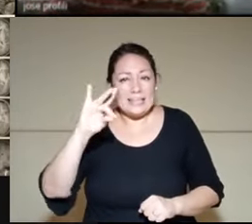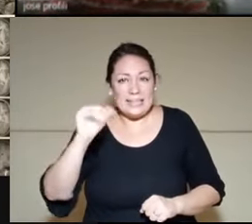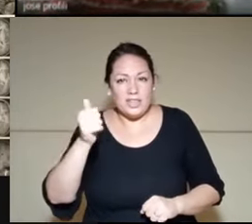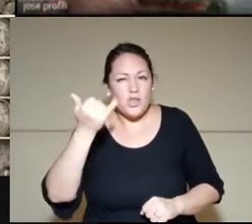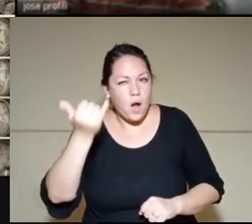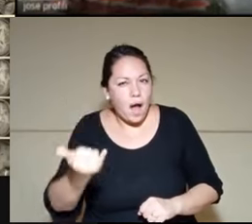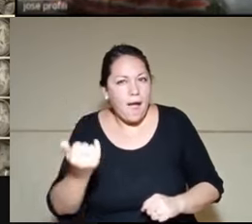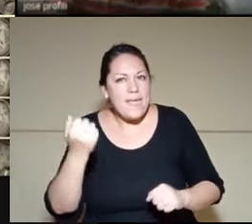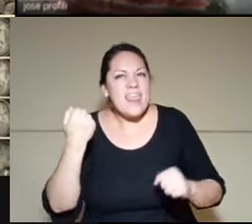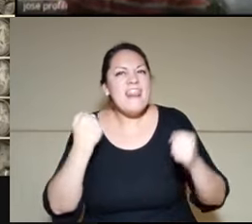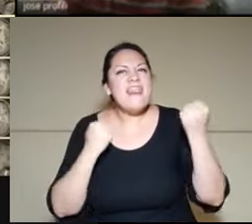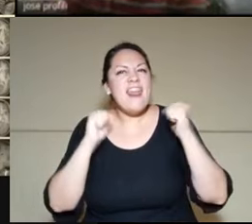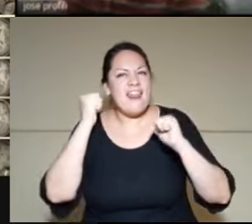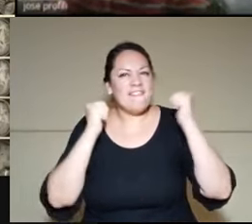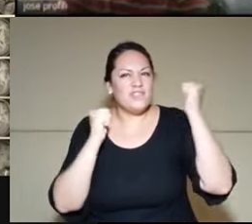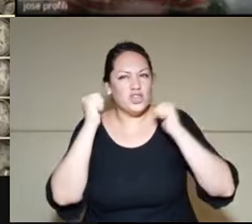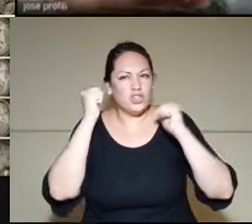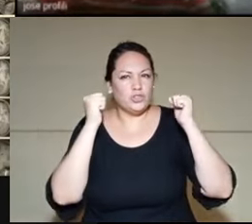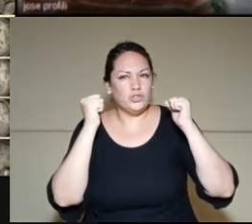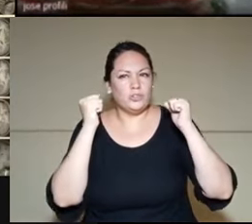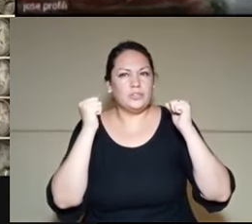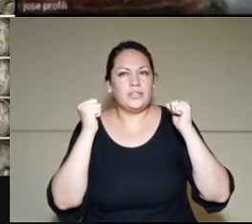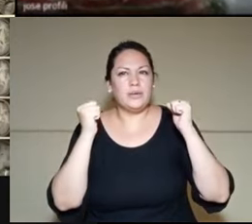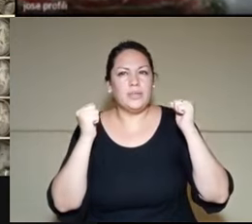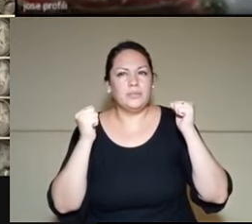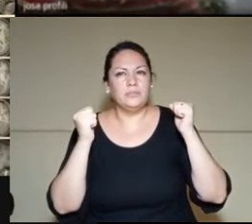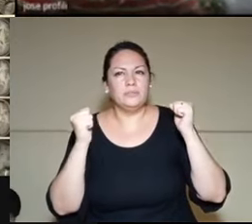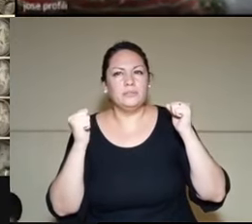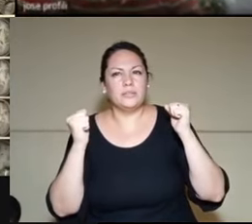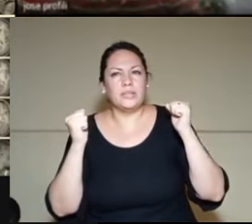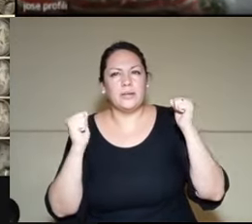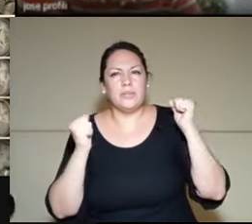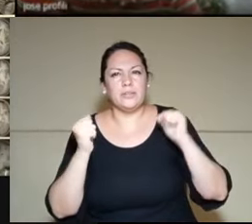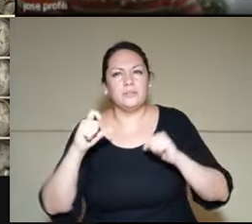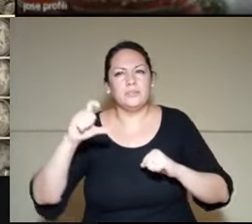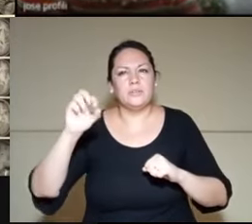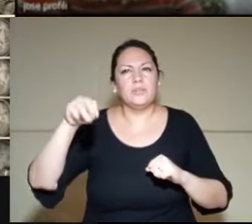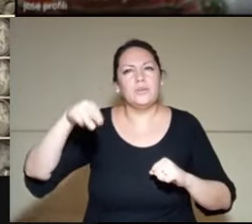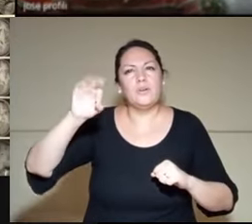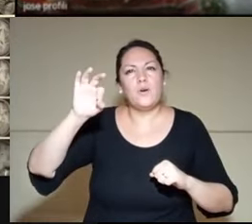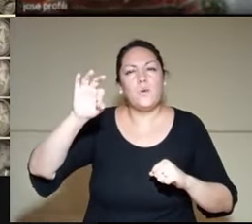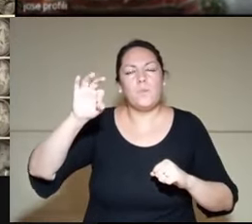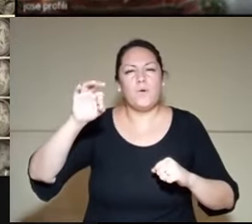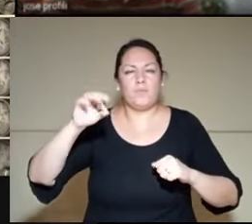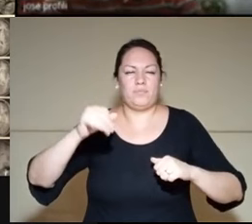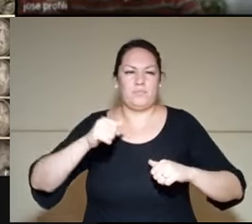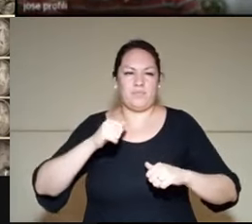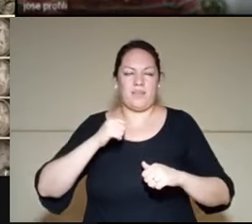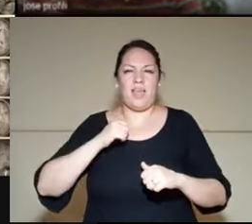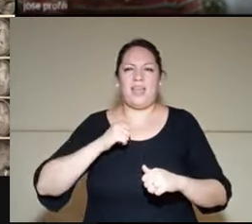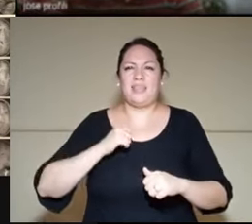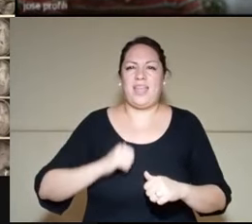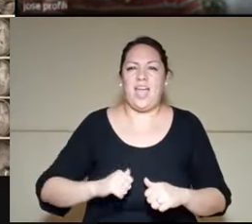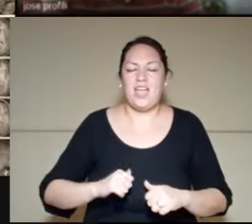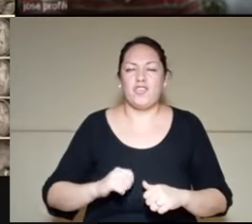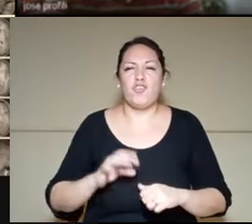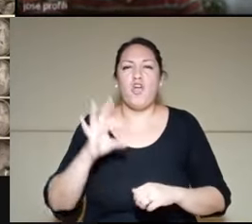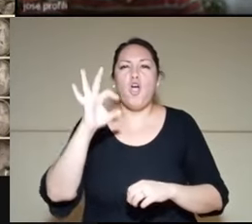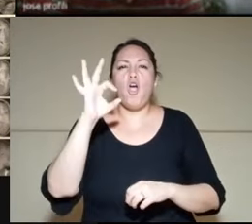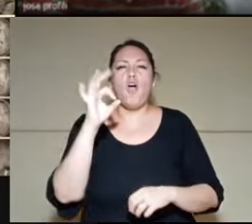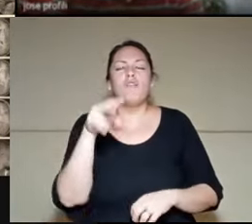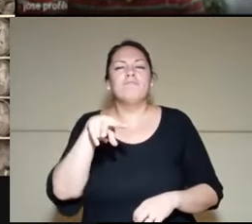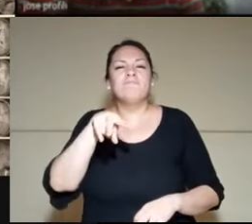vamos a ver la clase que viene, y ese tejido nervioso es un tejido tan vulnerable y tan susceptible a los daños,